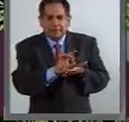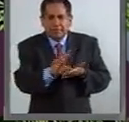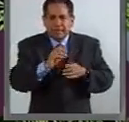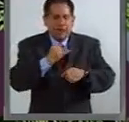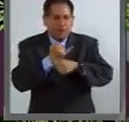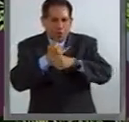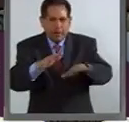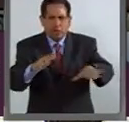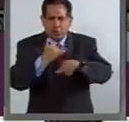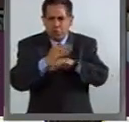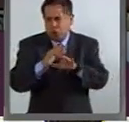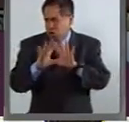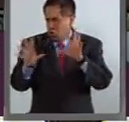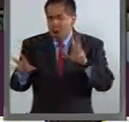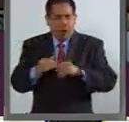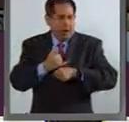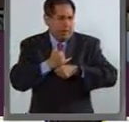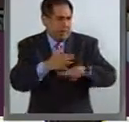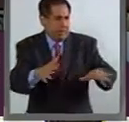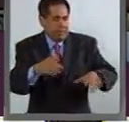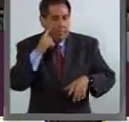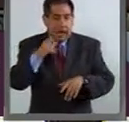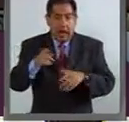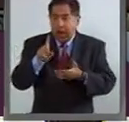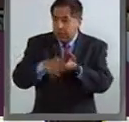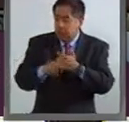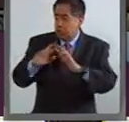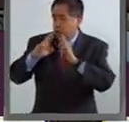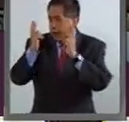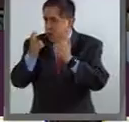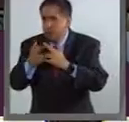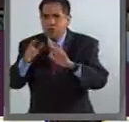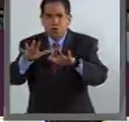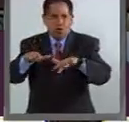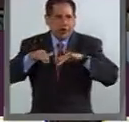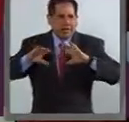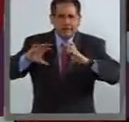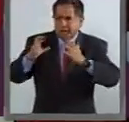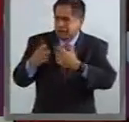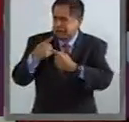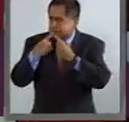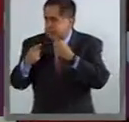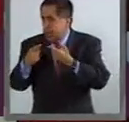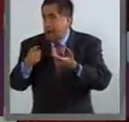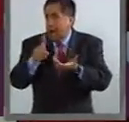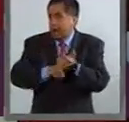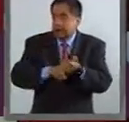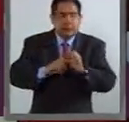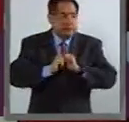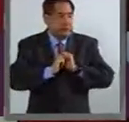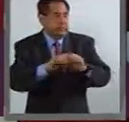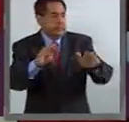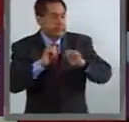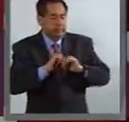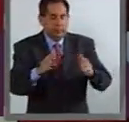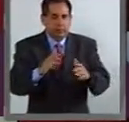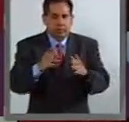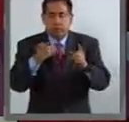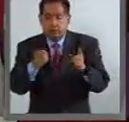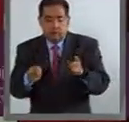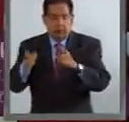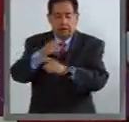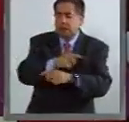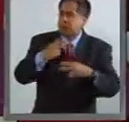son muy amplias a partir de lo que se genera en las sesiones de los parlamentos, y por otro lado tener del otro lado